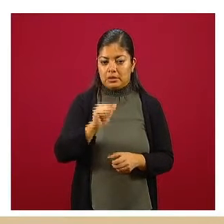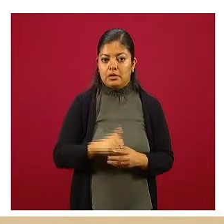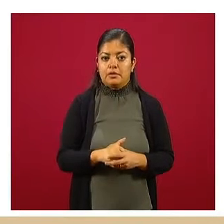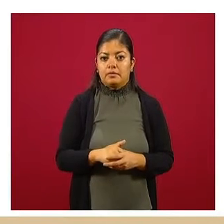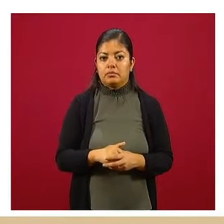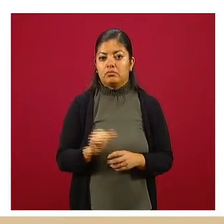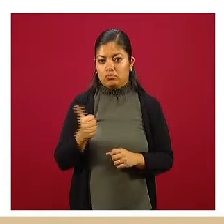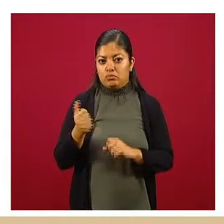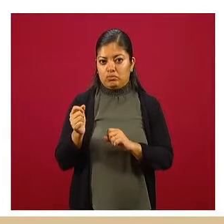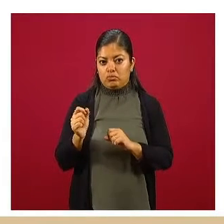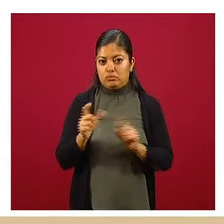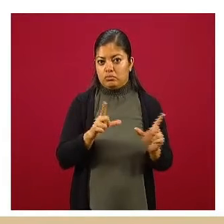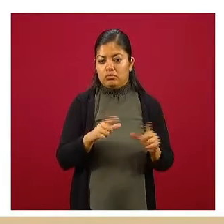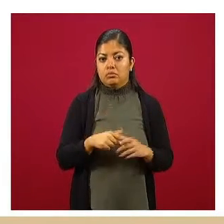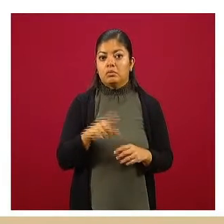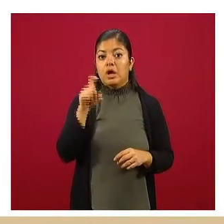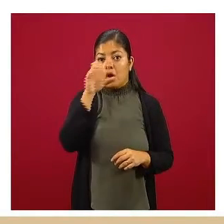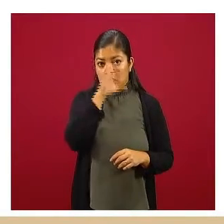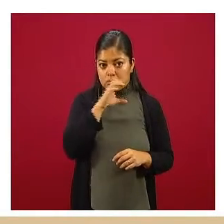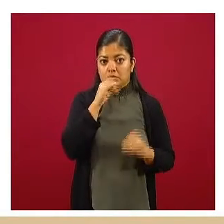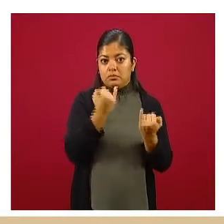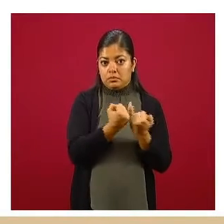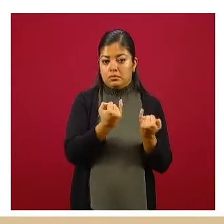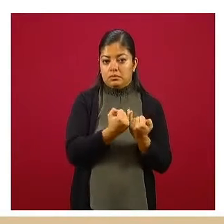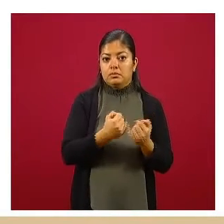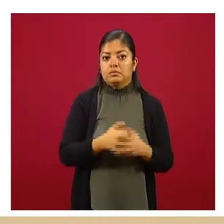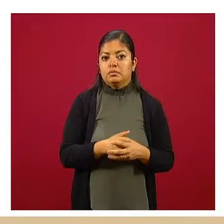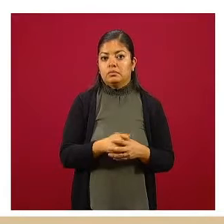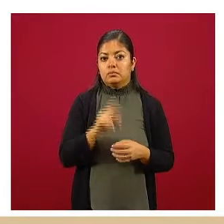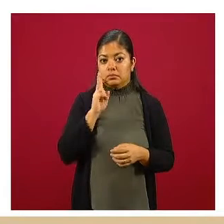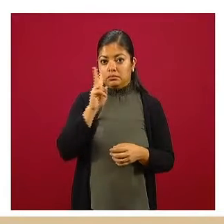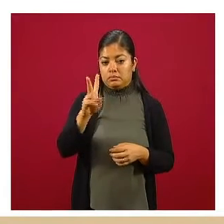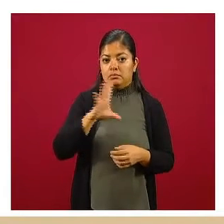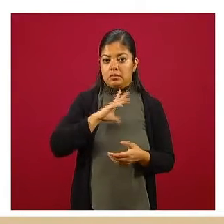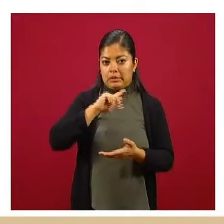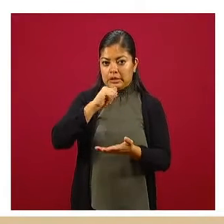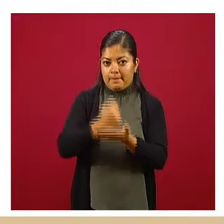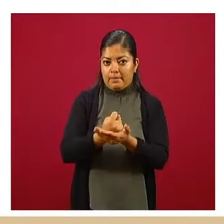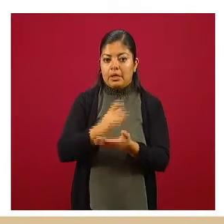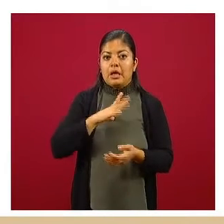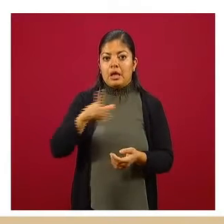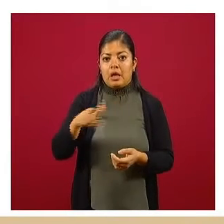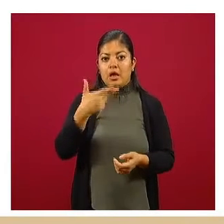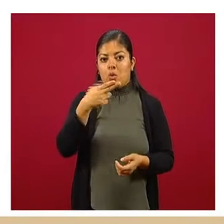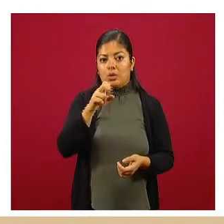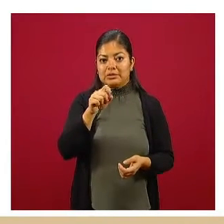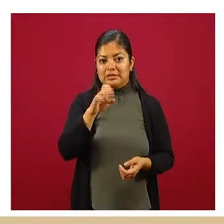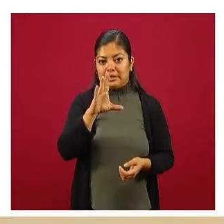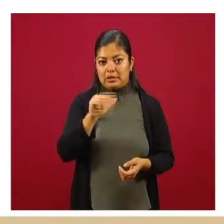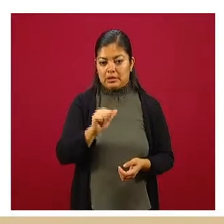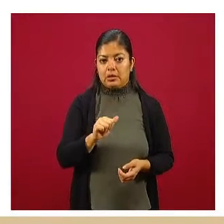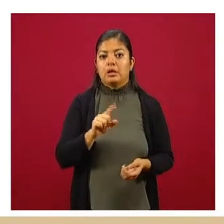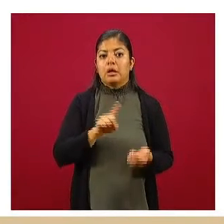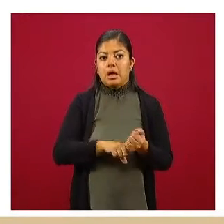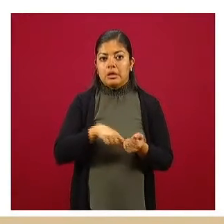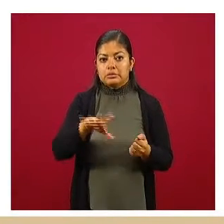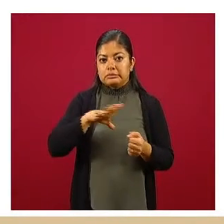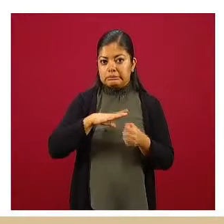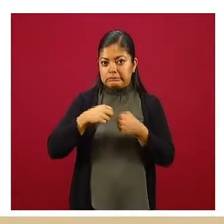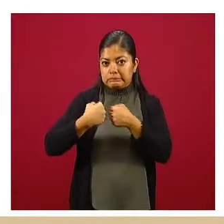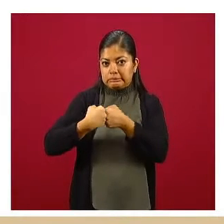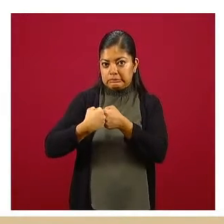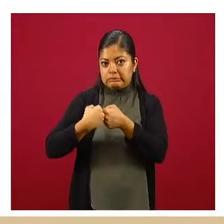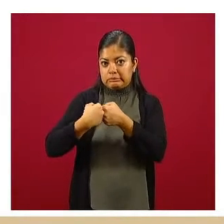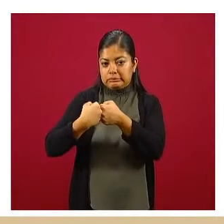La siguiente. En Aguascalientes también. Aquí tenemos Tamaulipas, aquí está el Agua Azteca, ahí están zonas fronterizas.